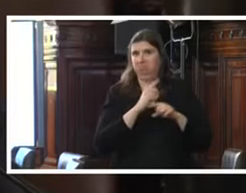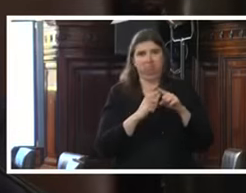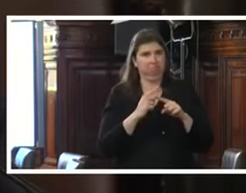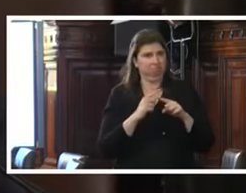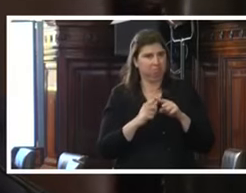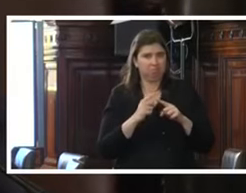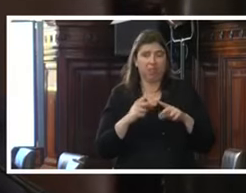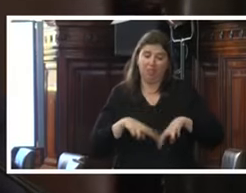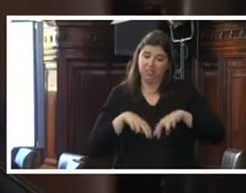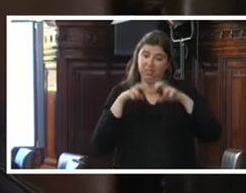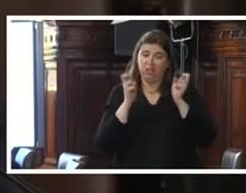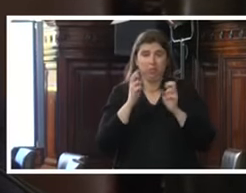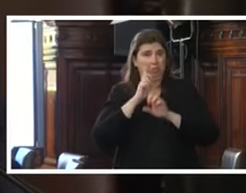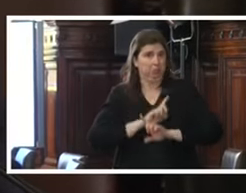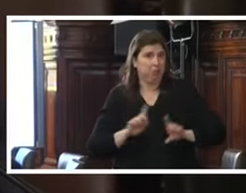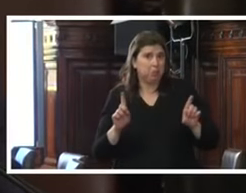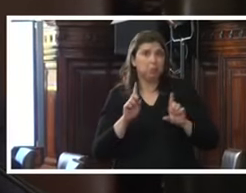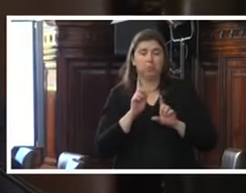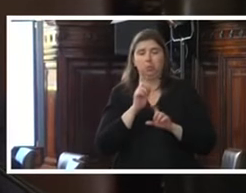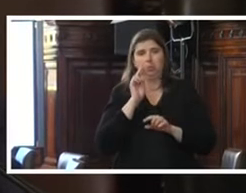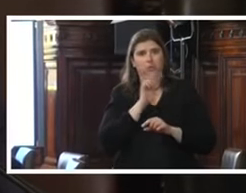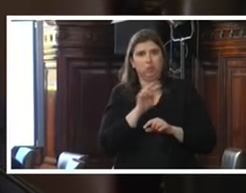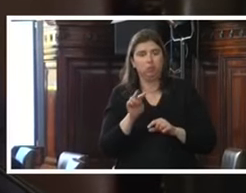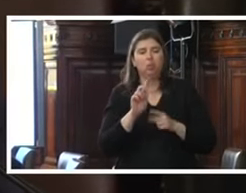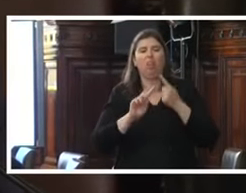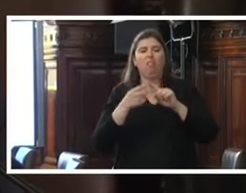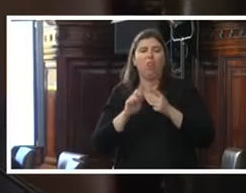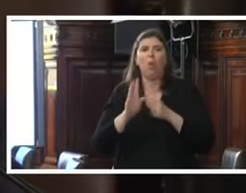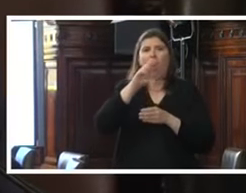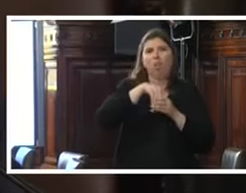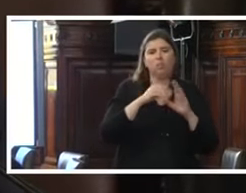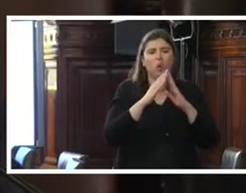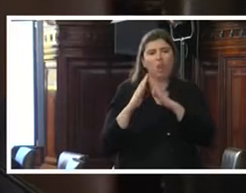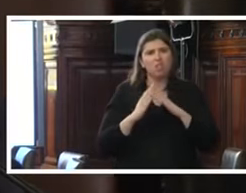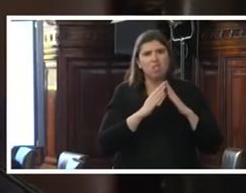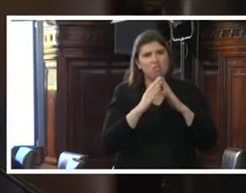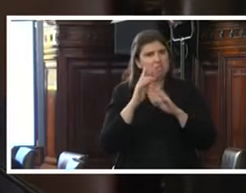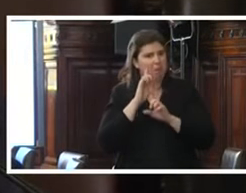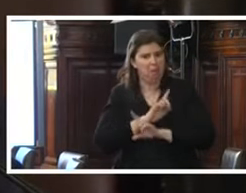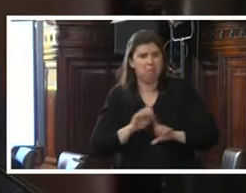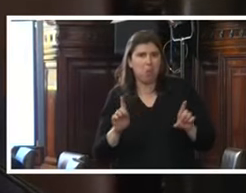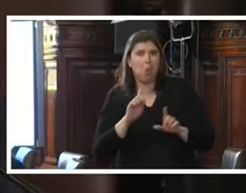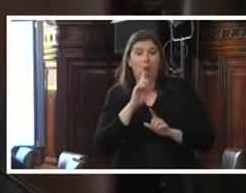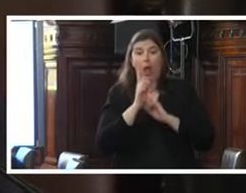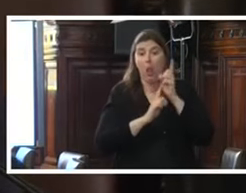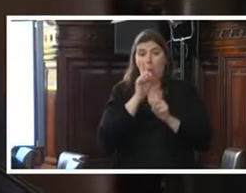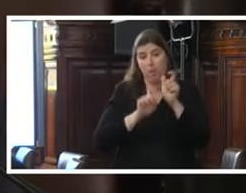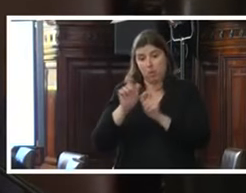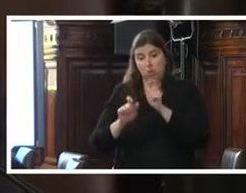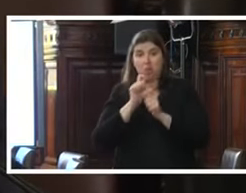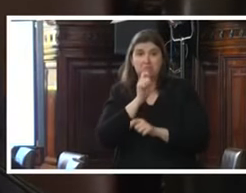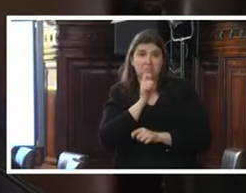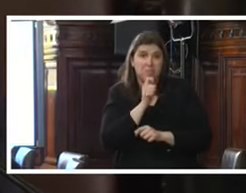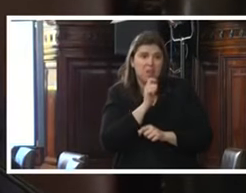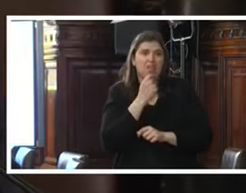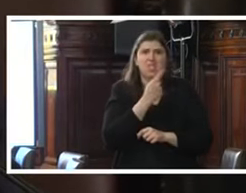tampoco existe el reconocimiento del vínculo dentro de las residencias e inclusive muchas de las personas entrevistadas consideran que no deben reconocerse a estas parejas